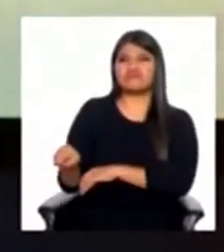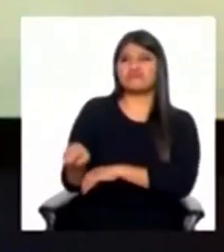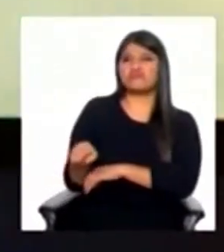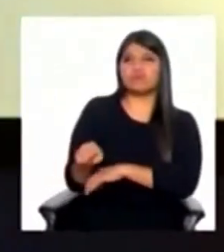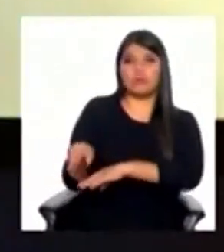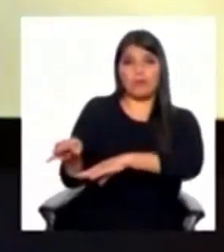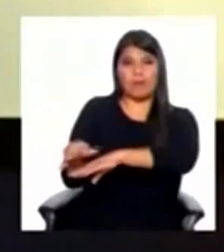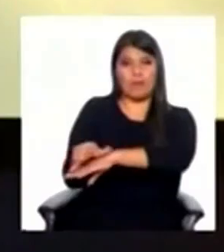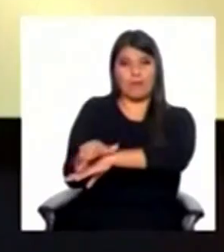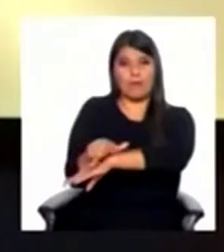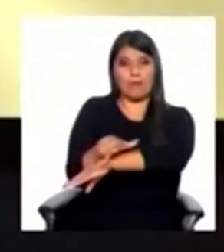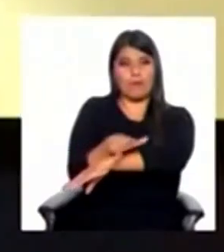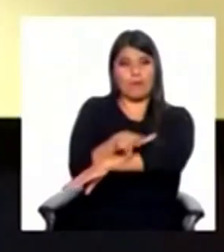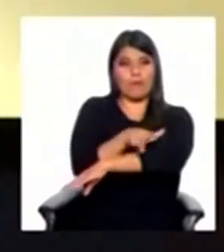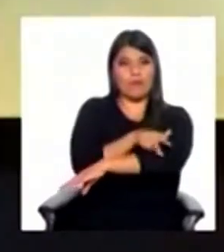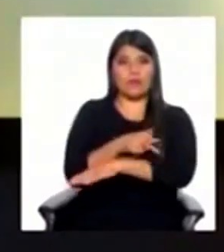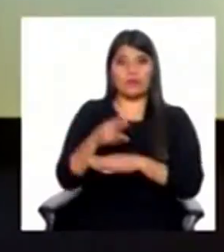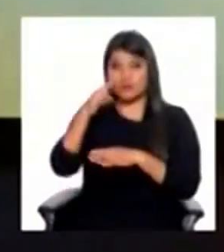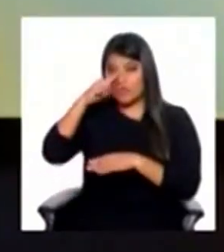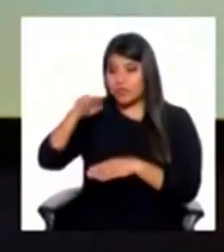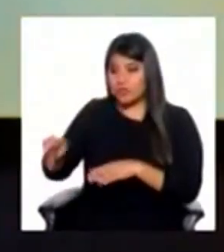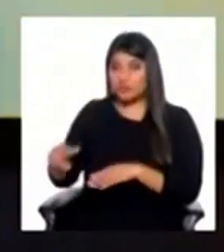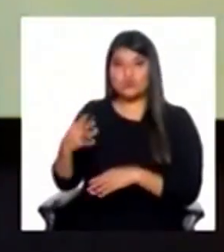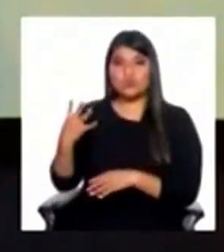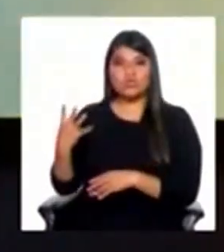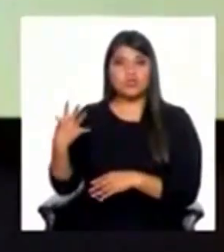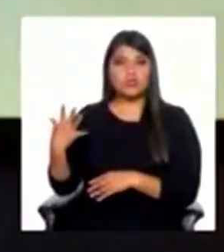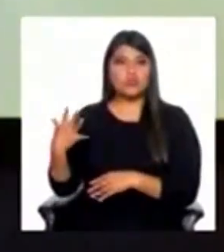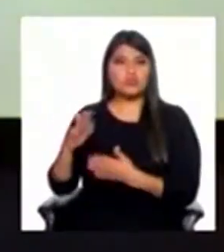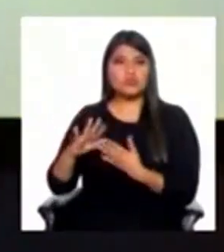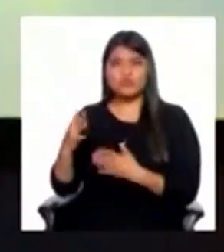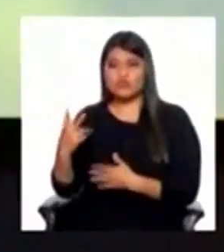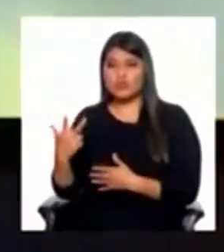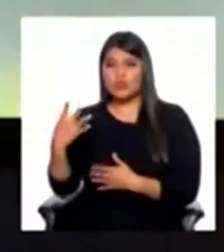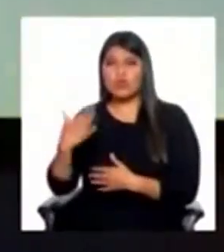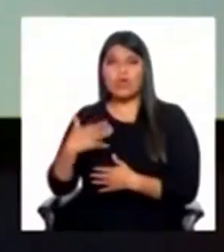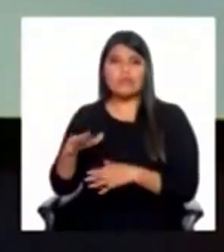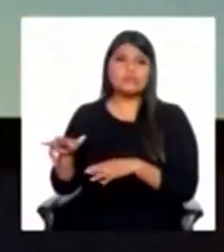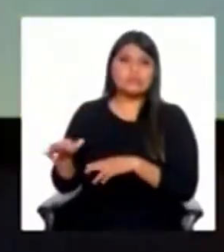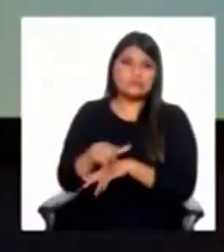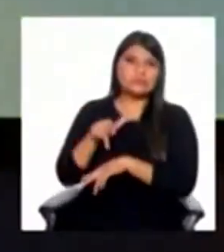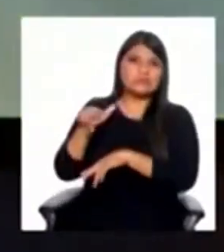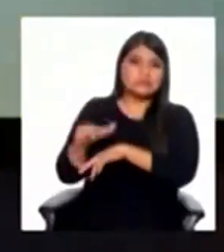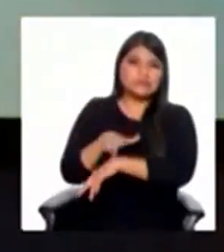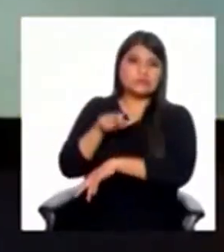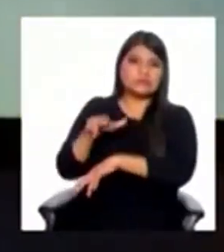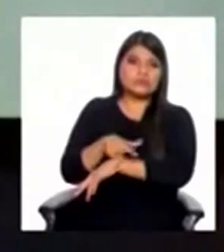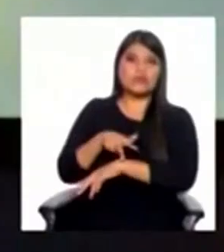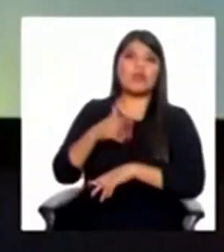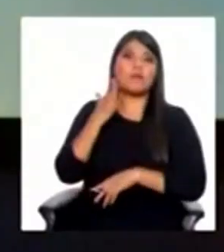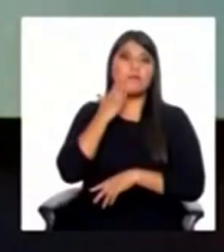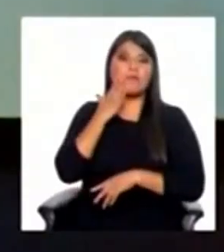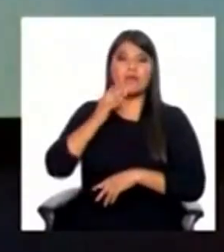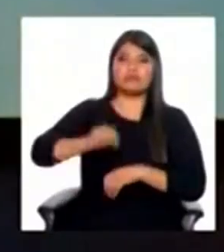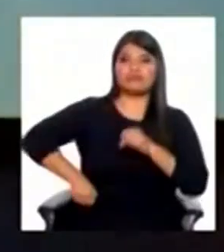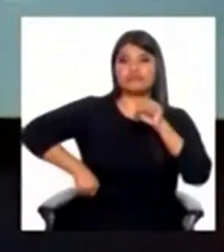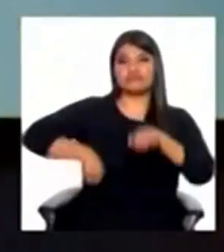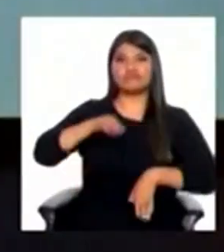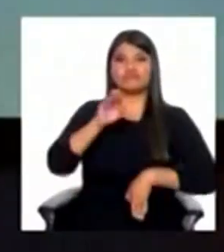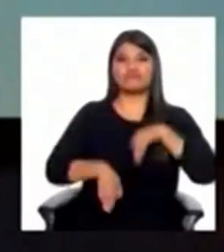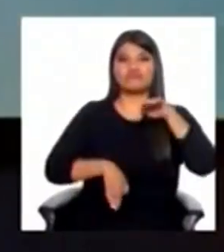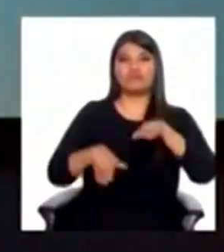varios metros. Y así no sea, ¿no?, su niña, es una menor de 3, 4 años. Exacto, ¿no? Y la pequeñita trata de levantarse, pero no puede porque los pasos de la mujer obviamente